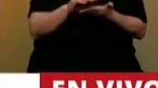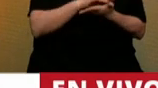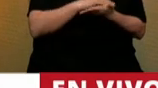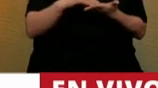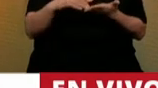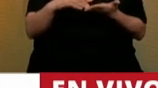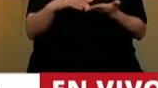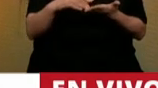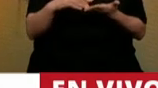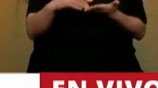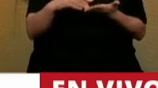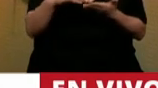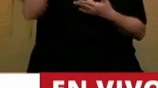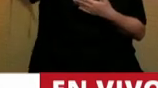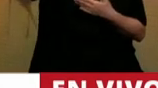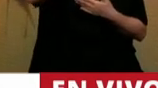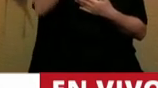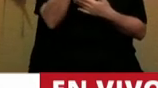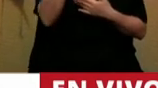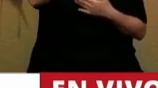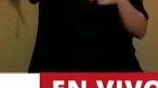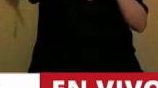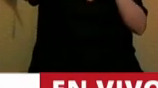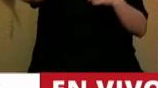Diputada Patricia Mounier.